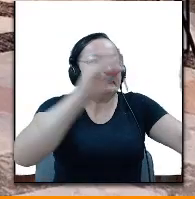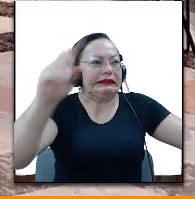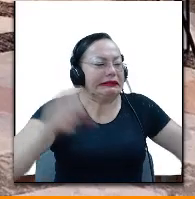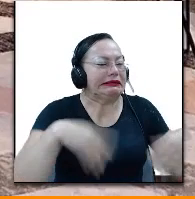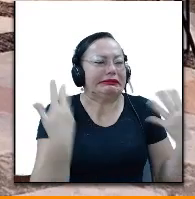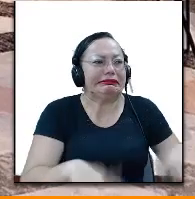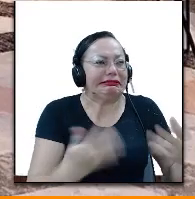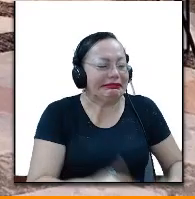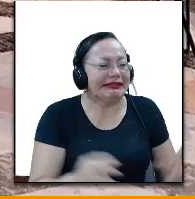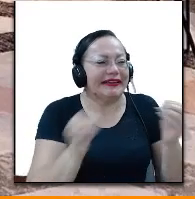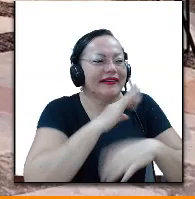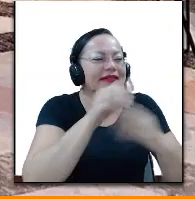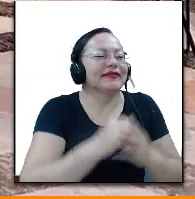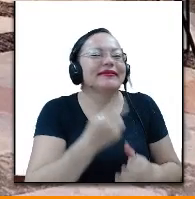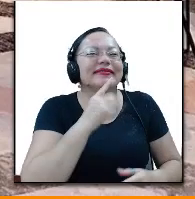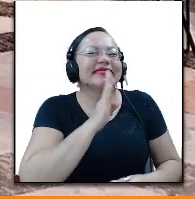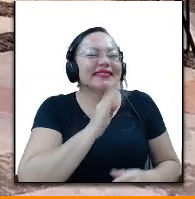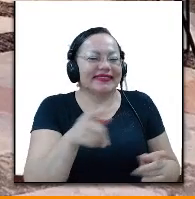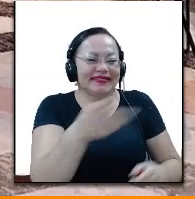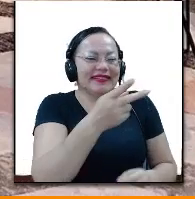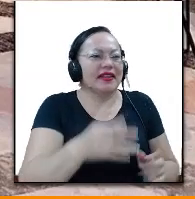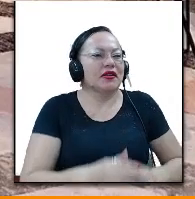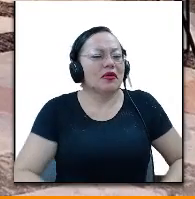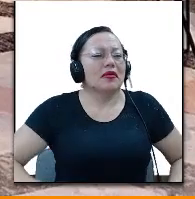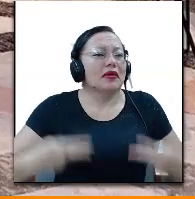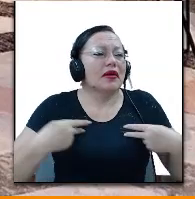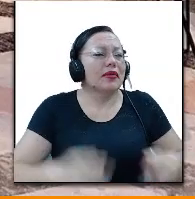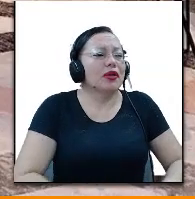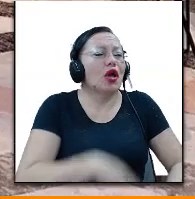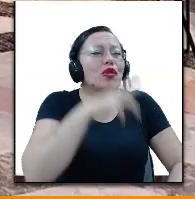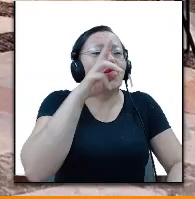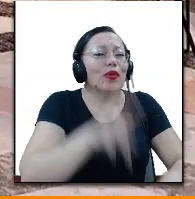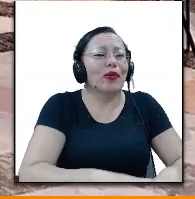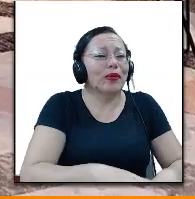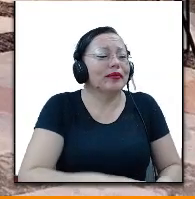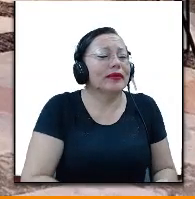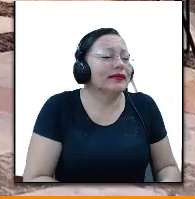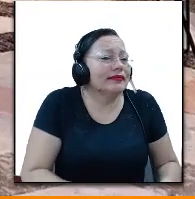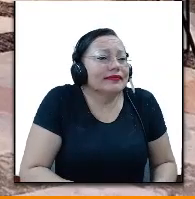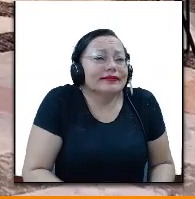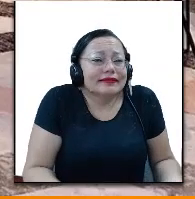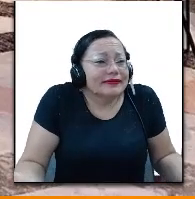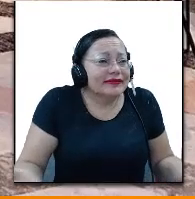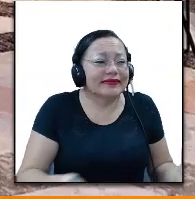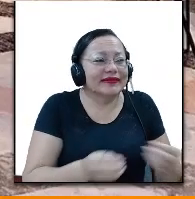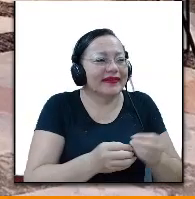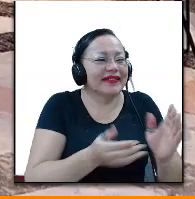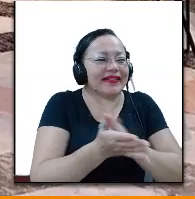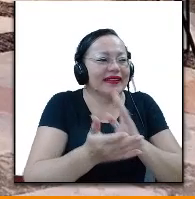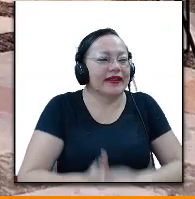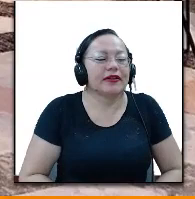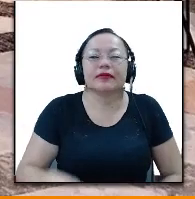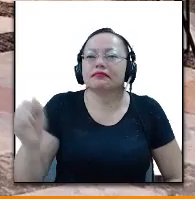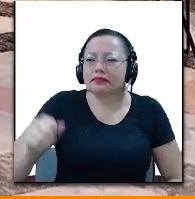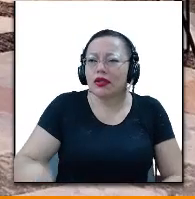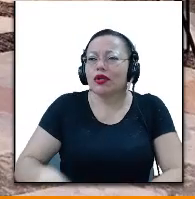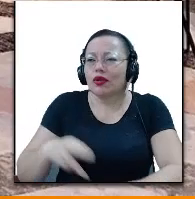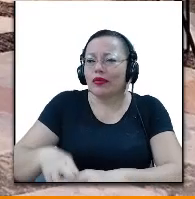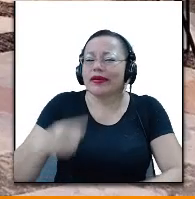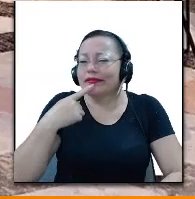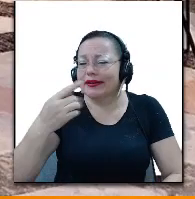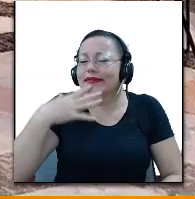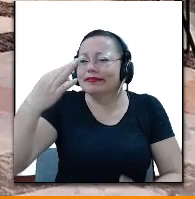nada. Ahí vemos que ellos también siguen su vida común y silvestre. Común y corriente, sí, es